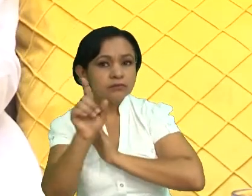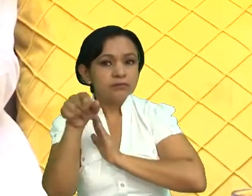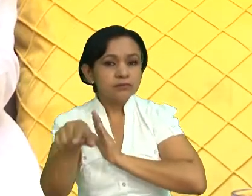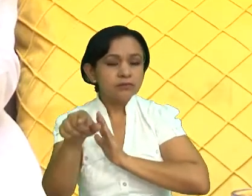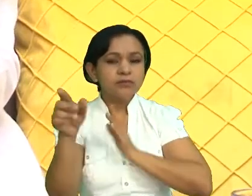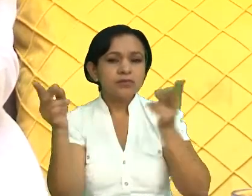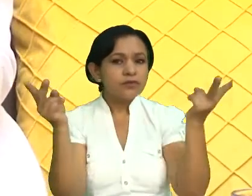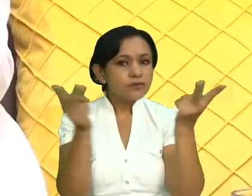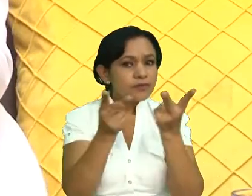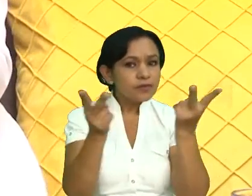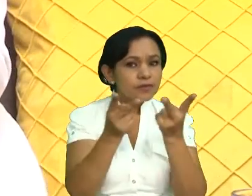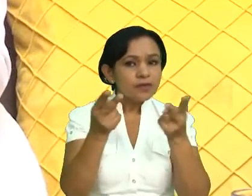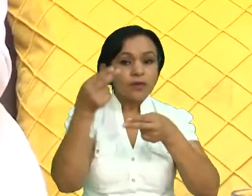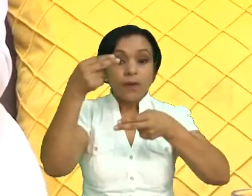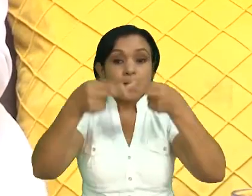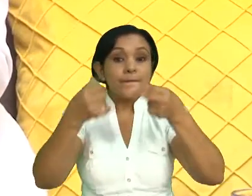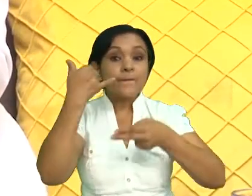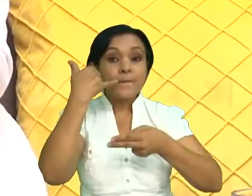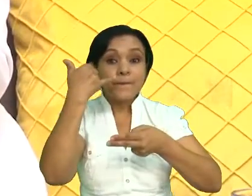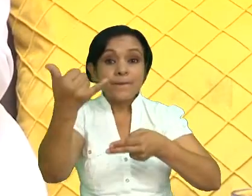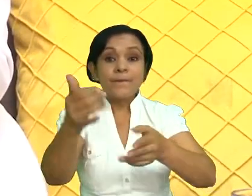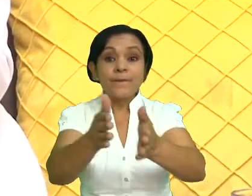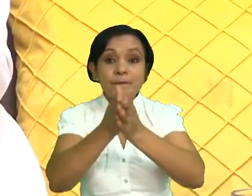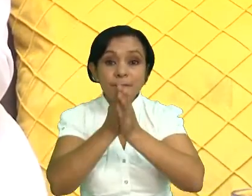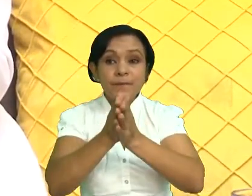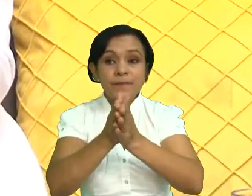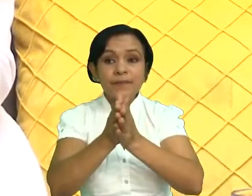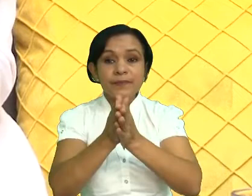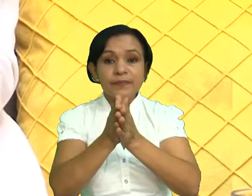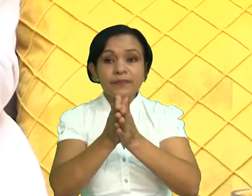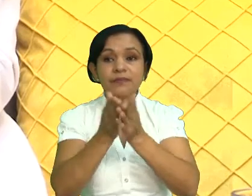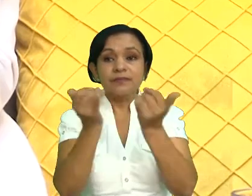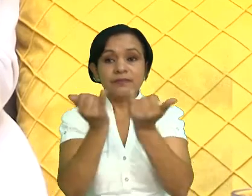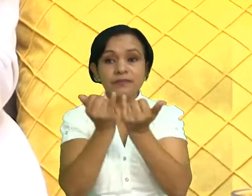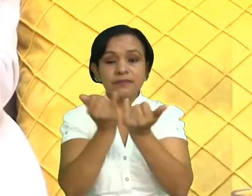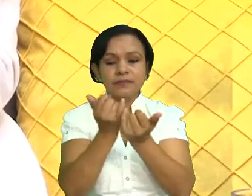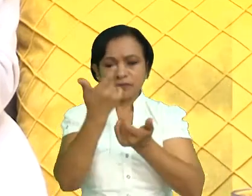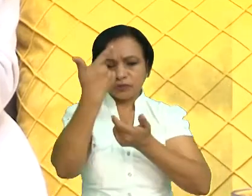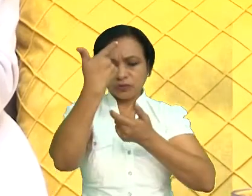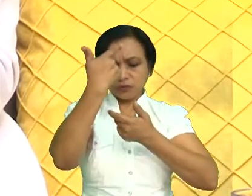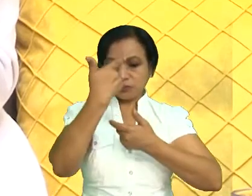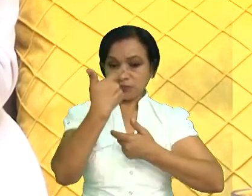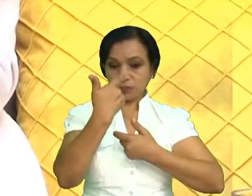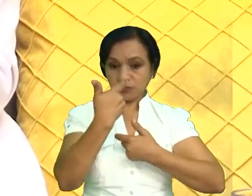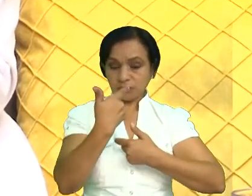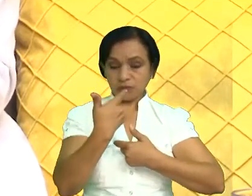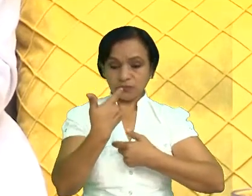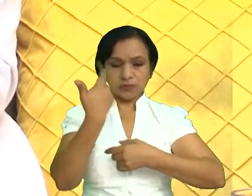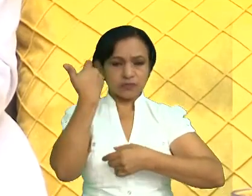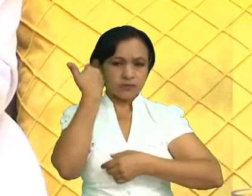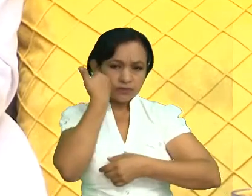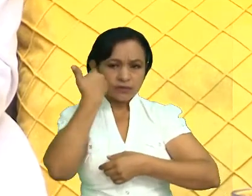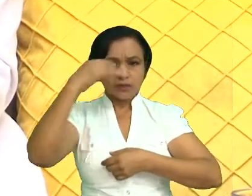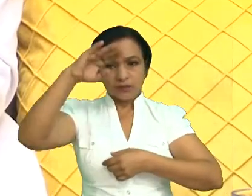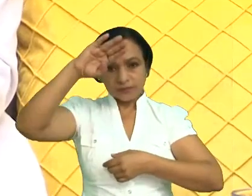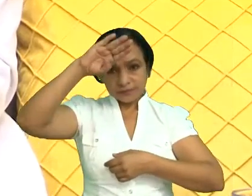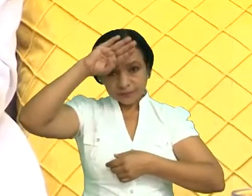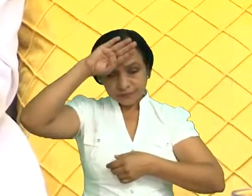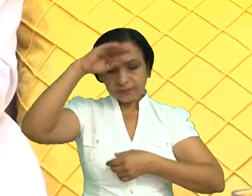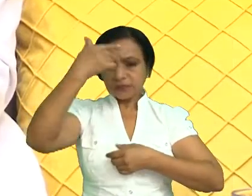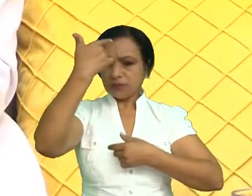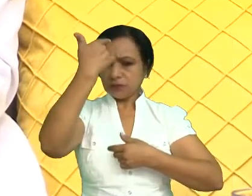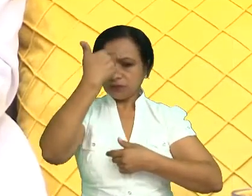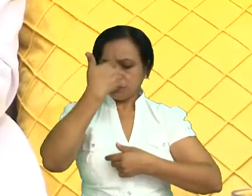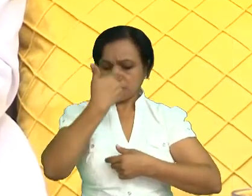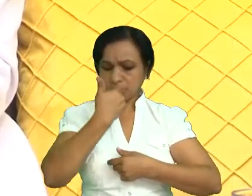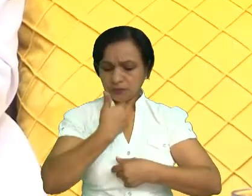está viviendo, el número telefónico, y principalmente tomamos la temperatura con una pistola térmica